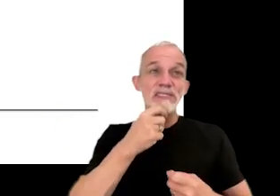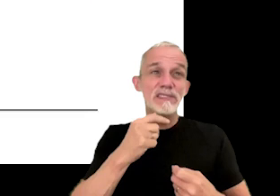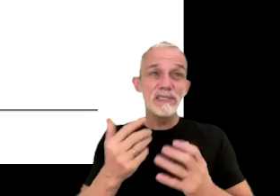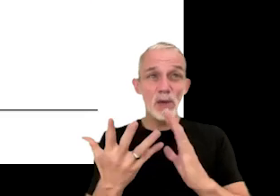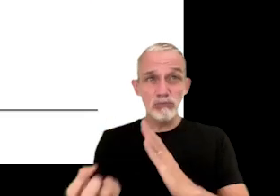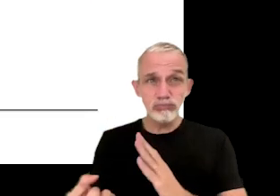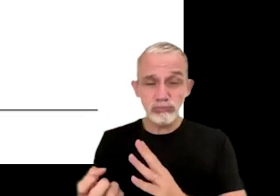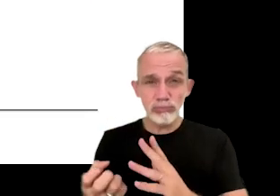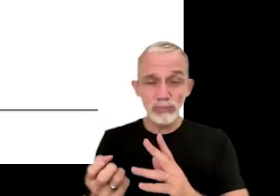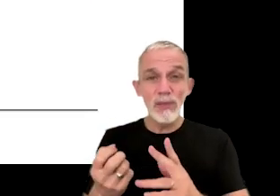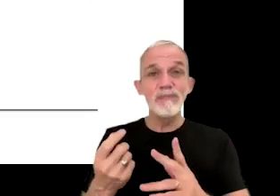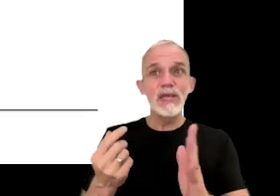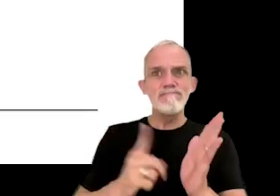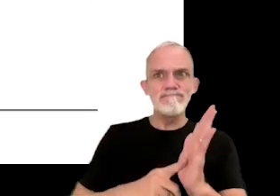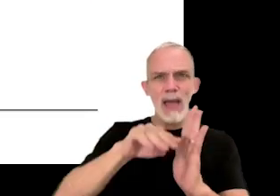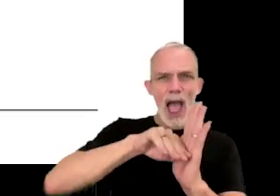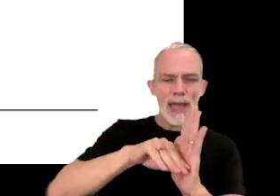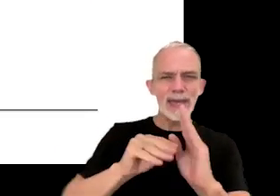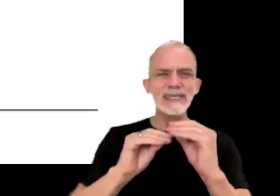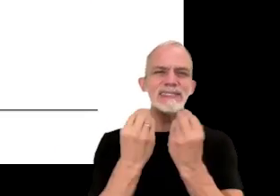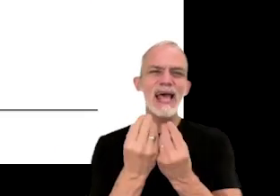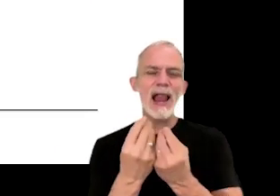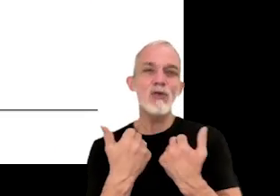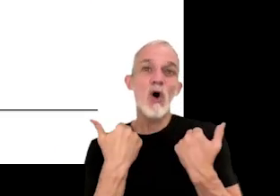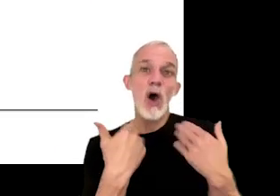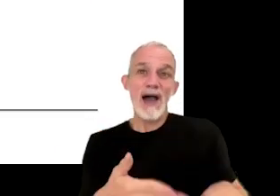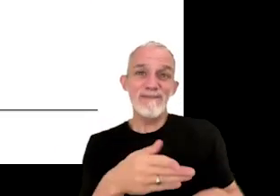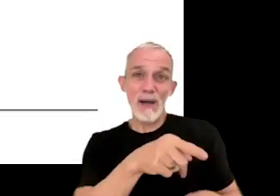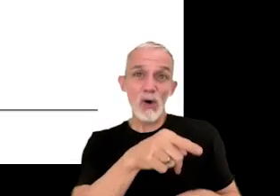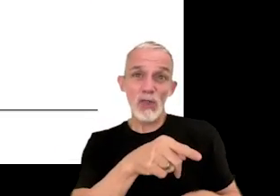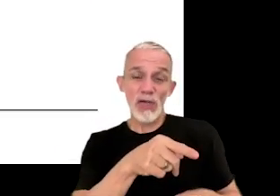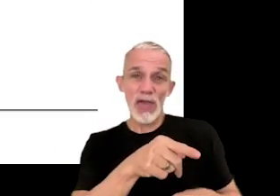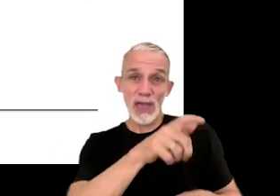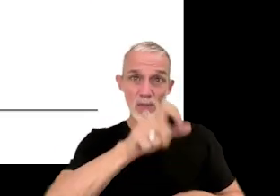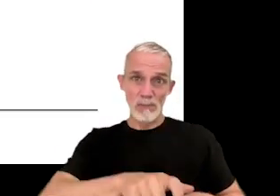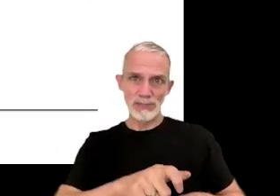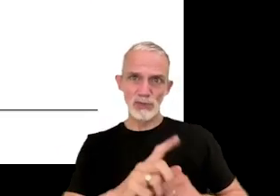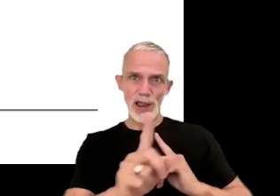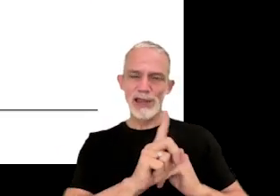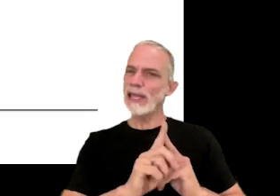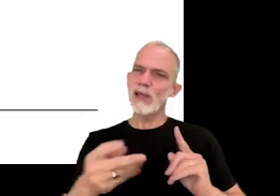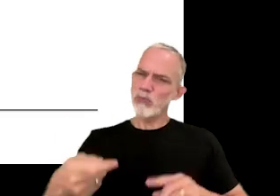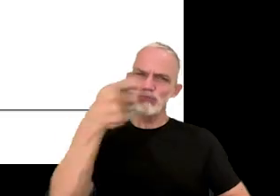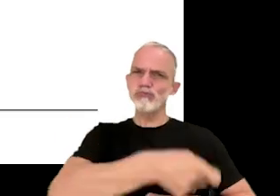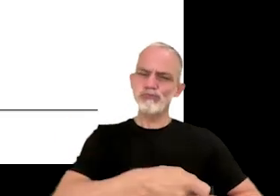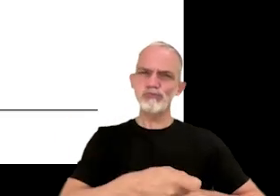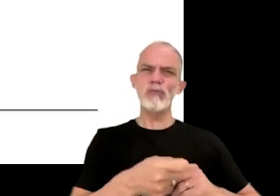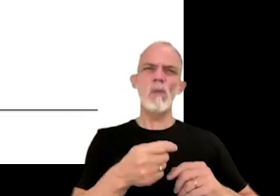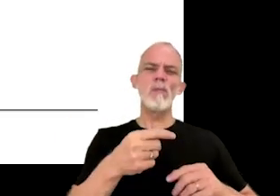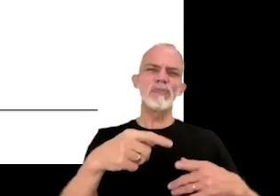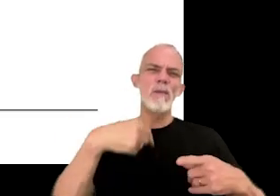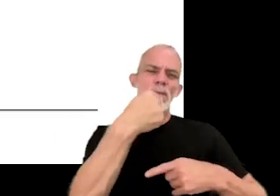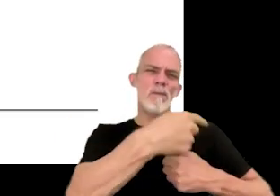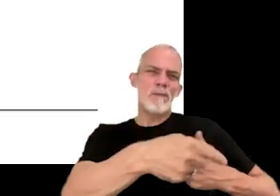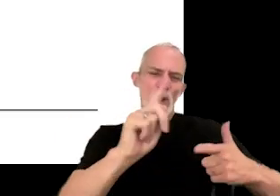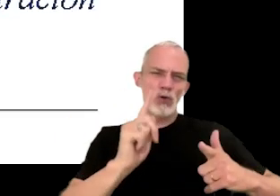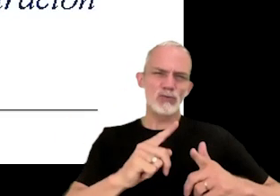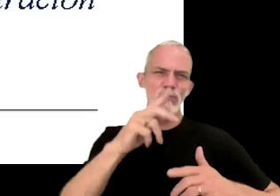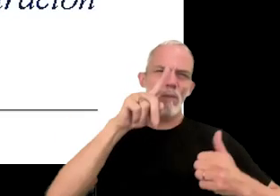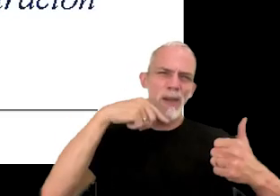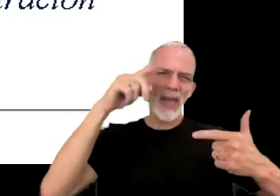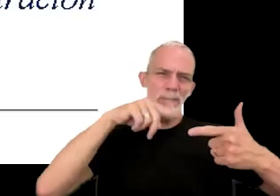en realidad arrojara saldo a favor del retenido, se le devolverá en los próximos periodos